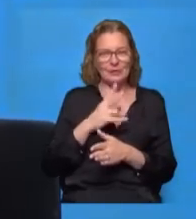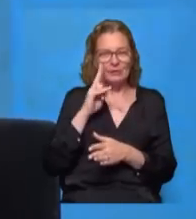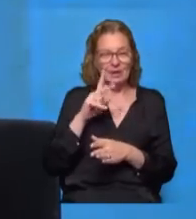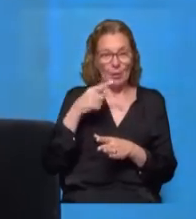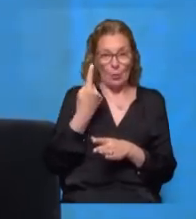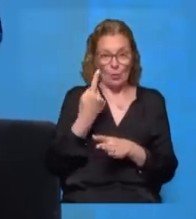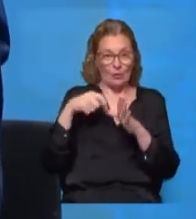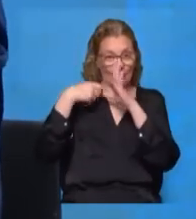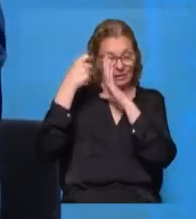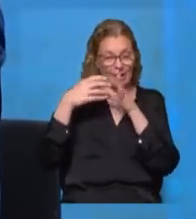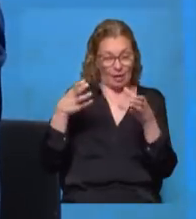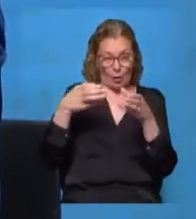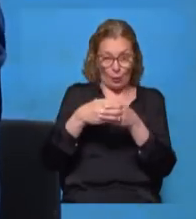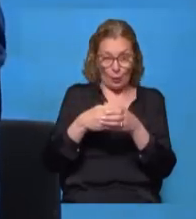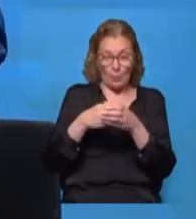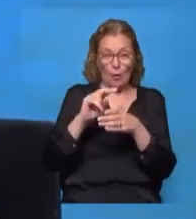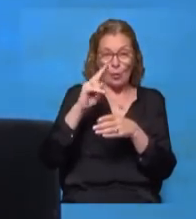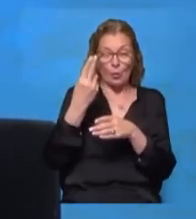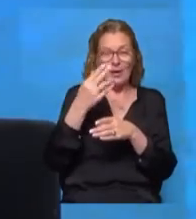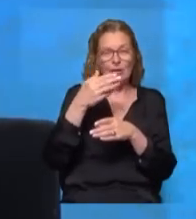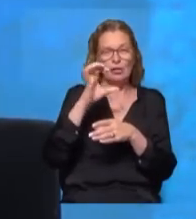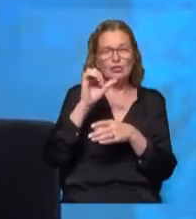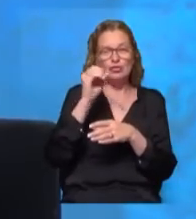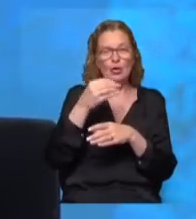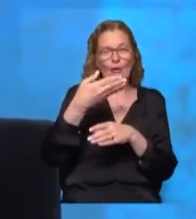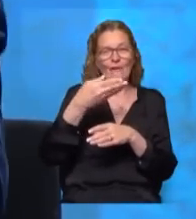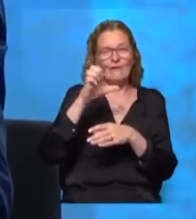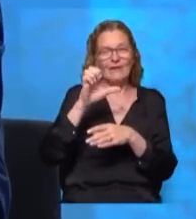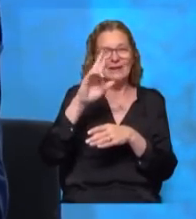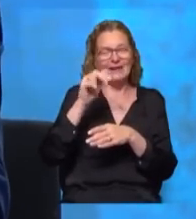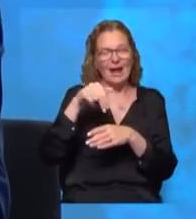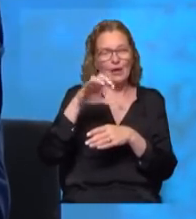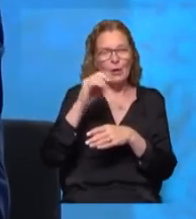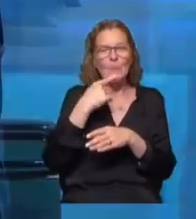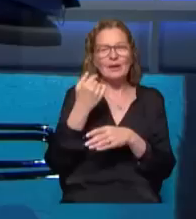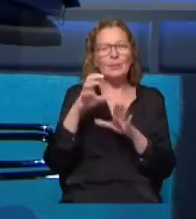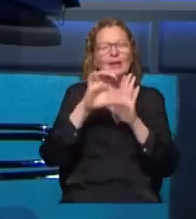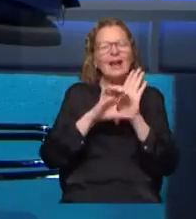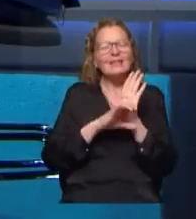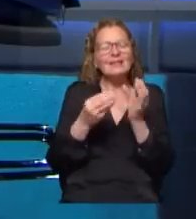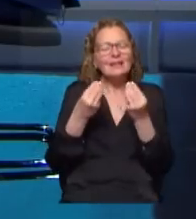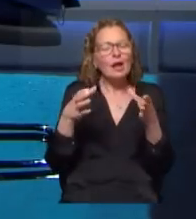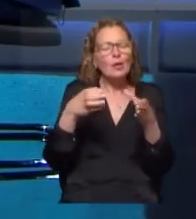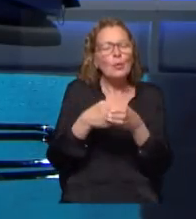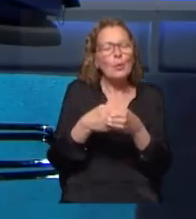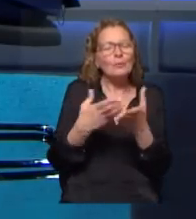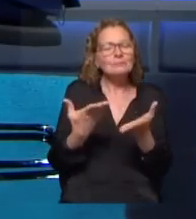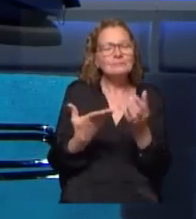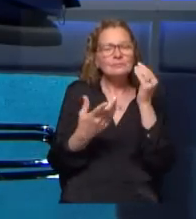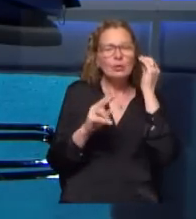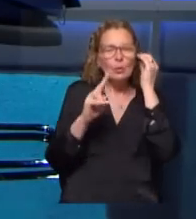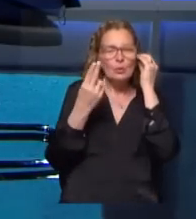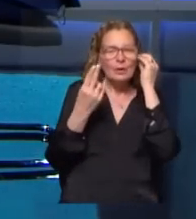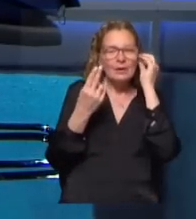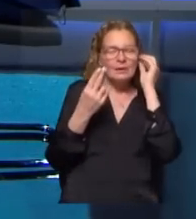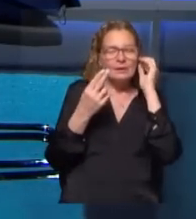los videos que tiene el colectivo precisamente Uruguay soberano vamos a eso no Qué características tiene por ejemplo este colectivo bueno Uruguay eh soberano